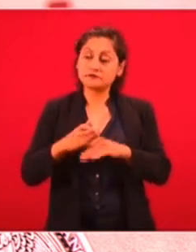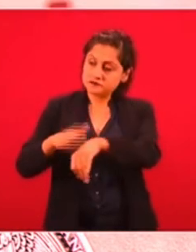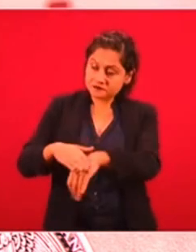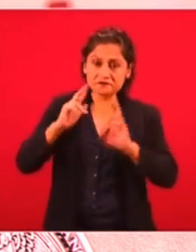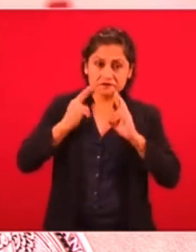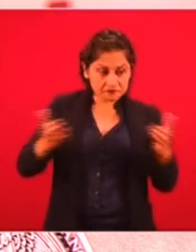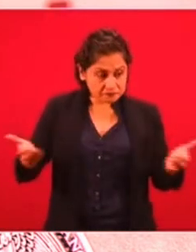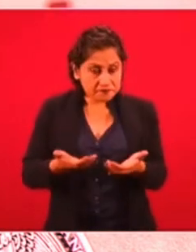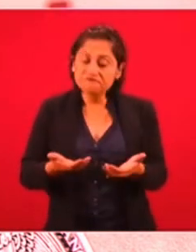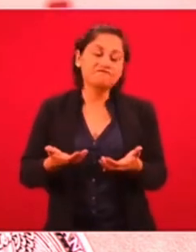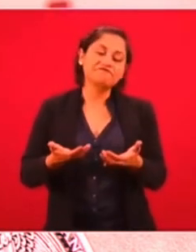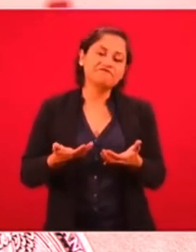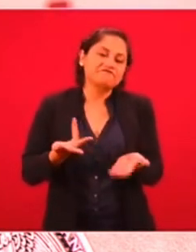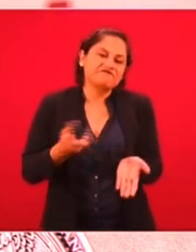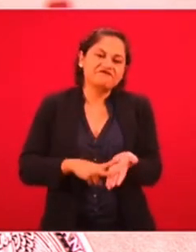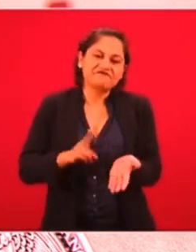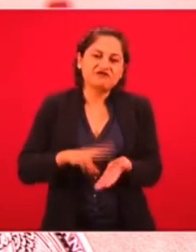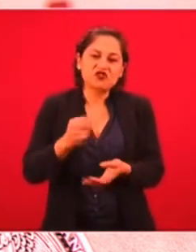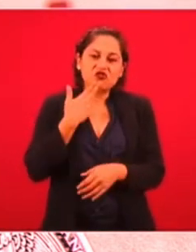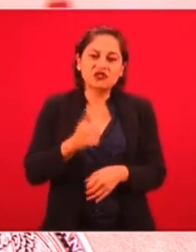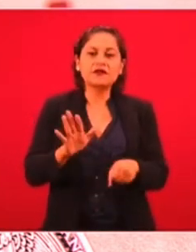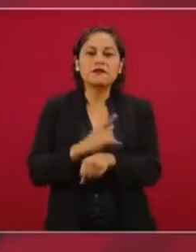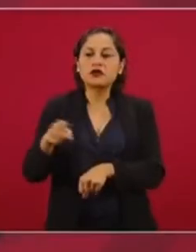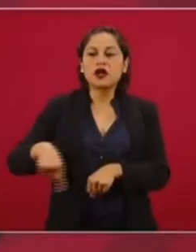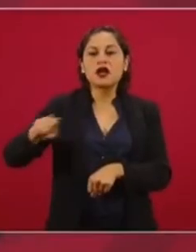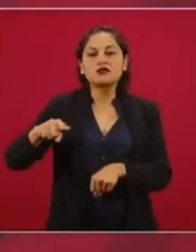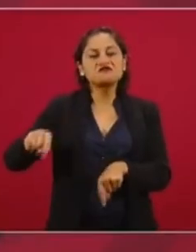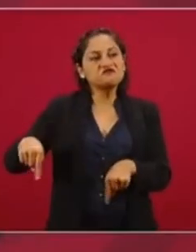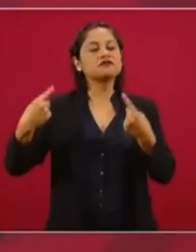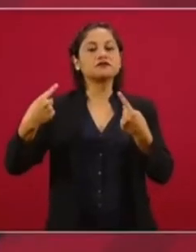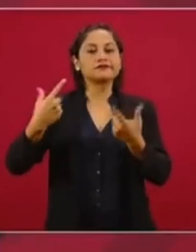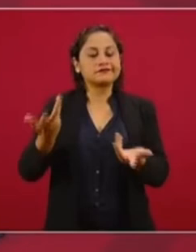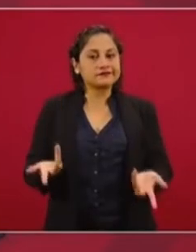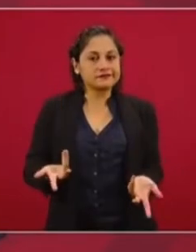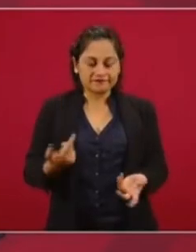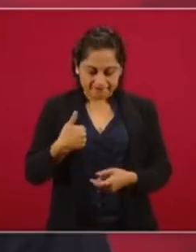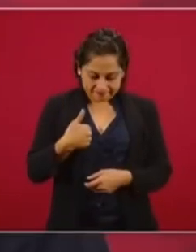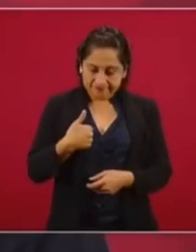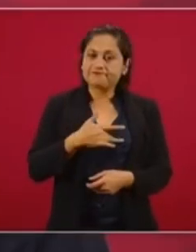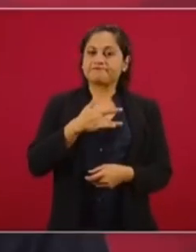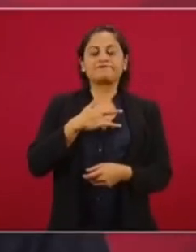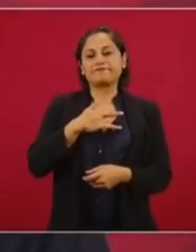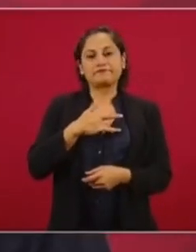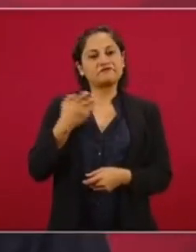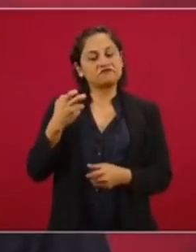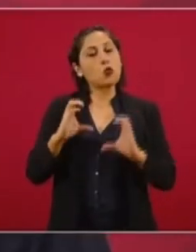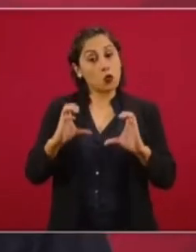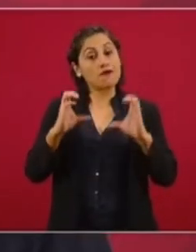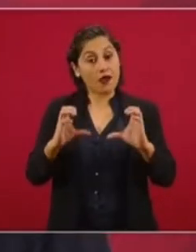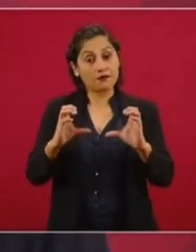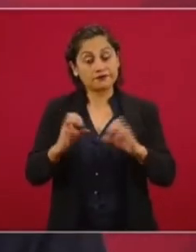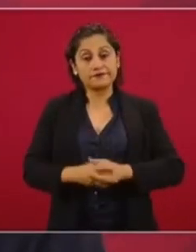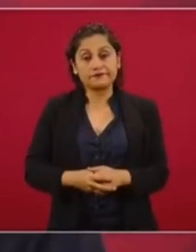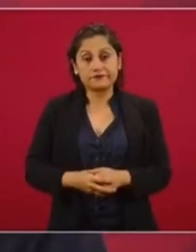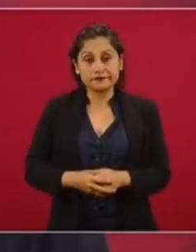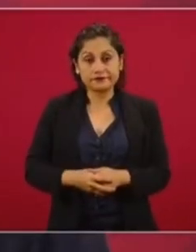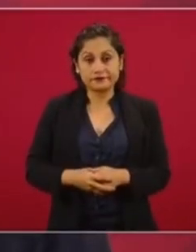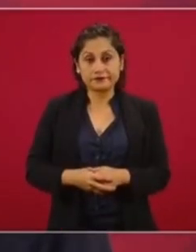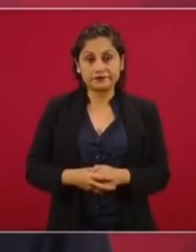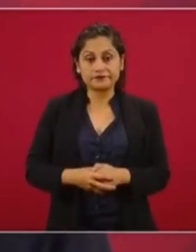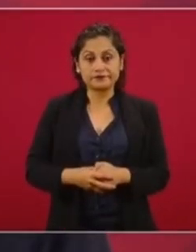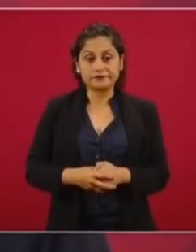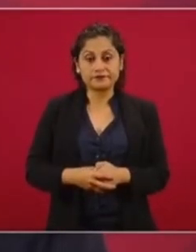porque nos han ofendido y lo que considero más delicado se está